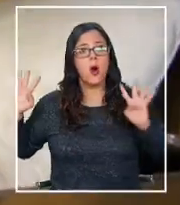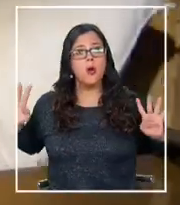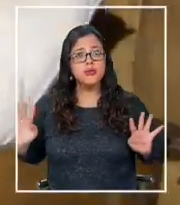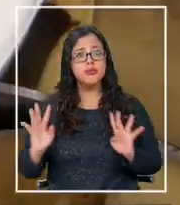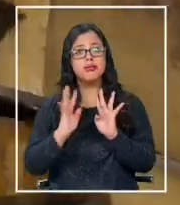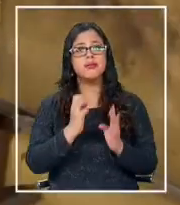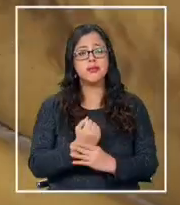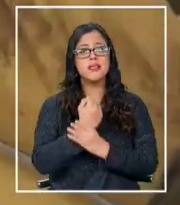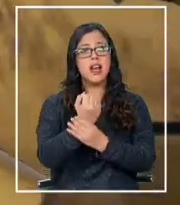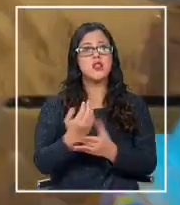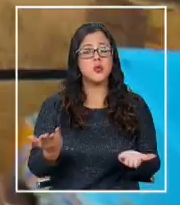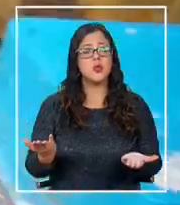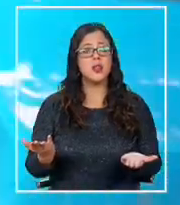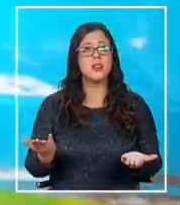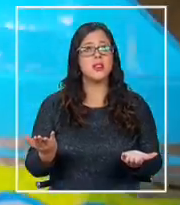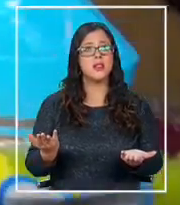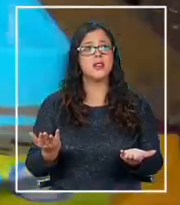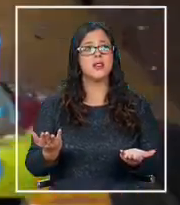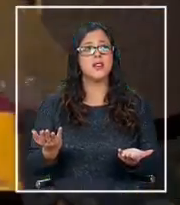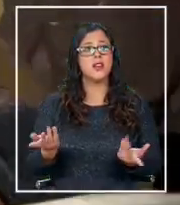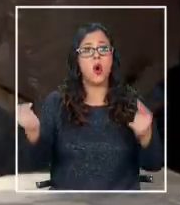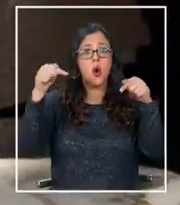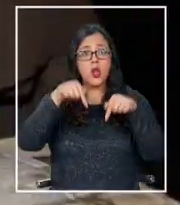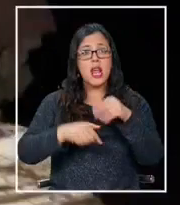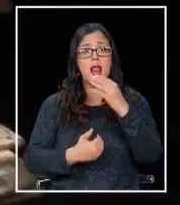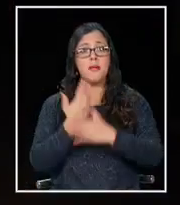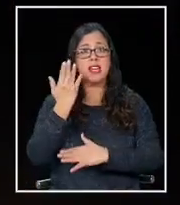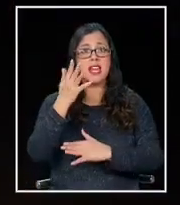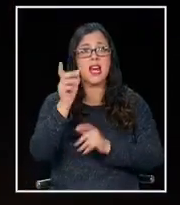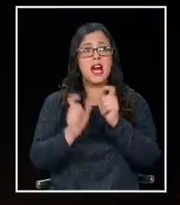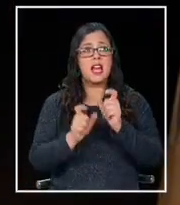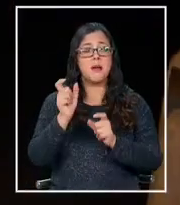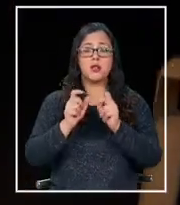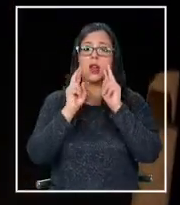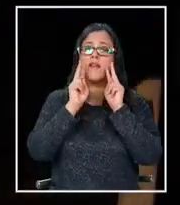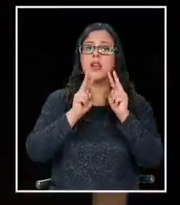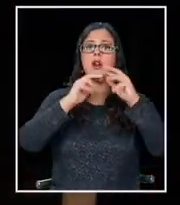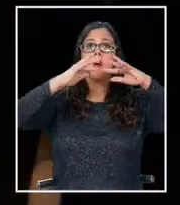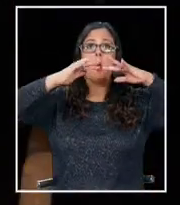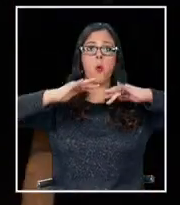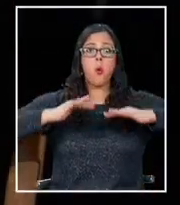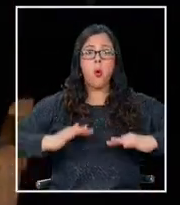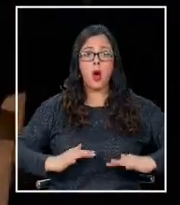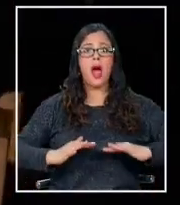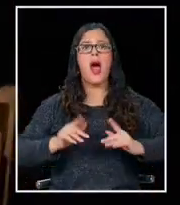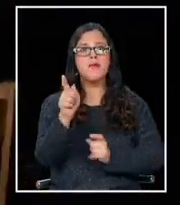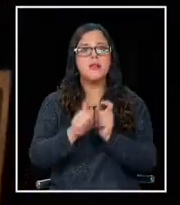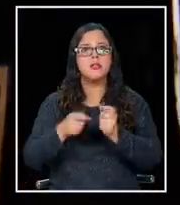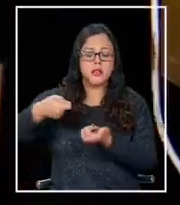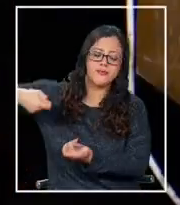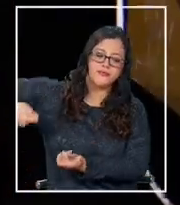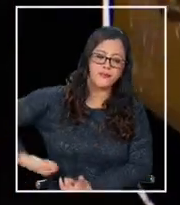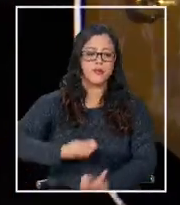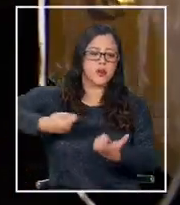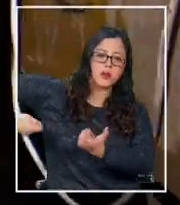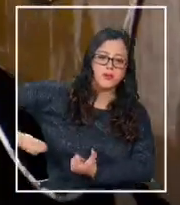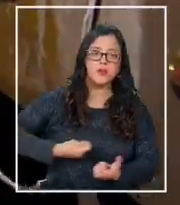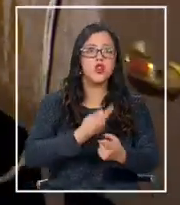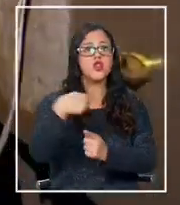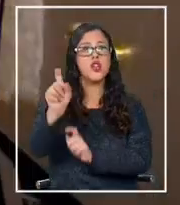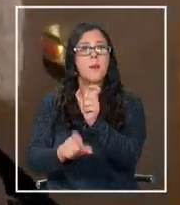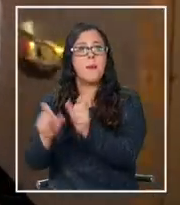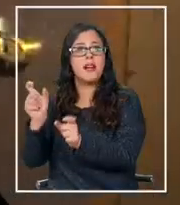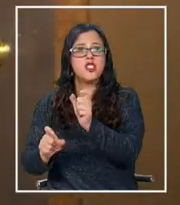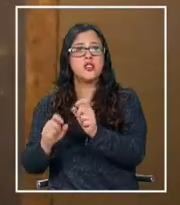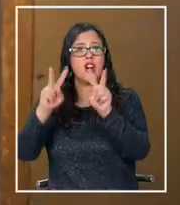van y te ayudan. Acá yo mismo, cuando llegué en la mañana, empezó a bajar el nivel del agua, ya la gente empezó a limpiar, y los vecinos, otros ayudándose,